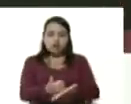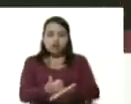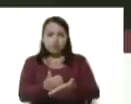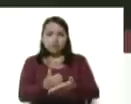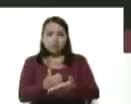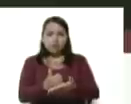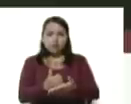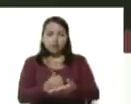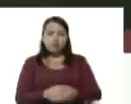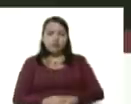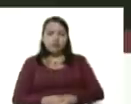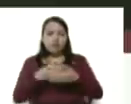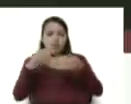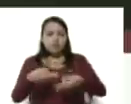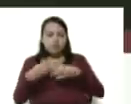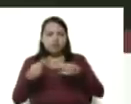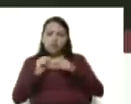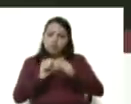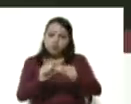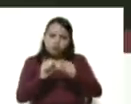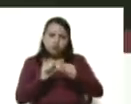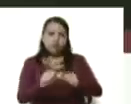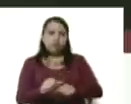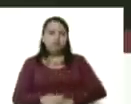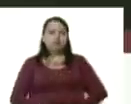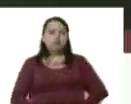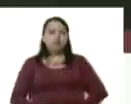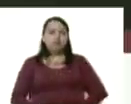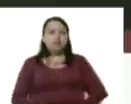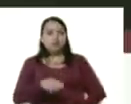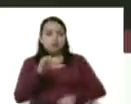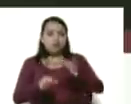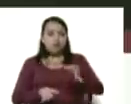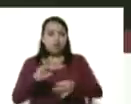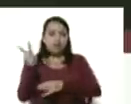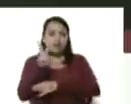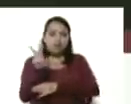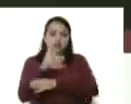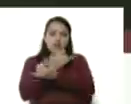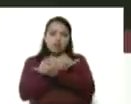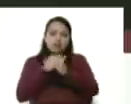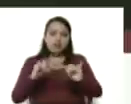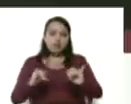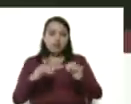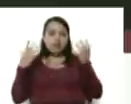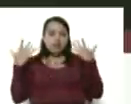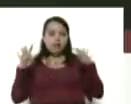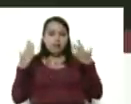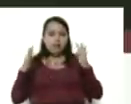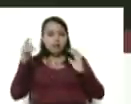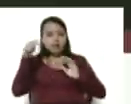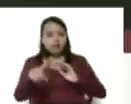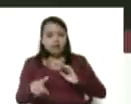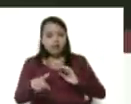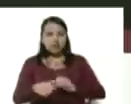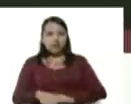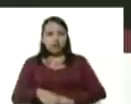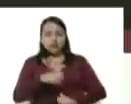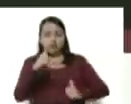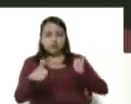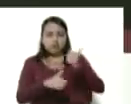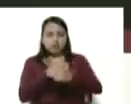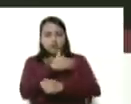y siempre consecuente con las causas justas de Venezuela, su independencia, y aplaudimos desde aquí, vicepresidenta,